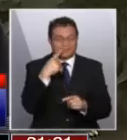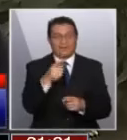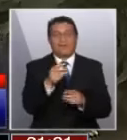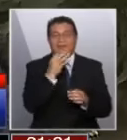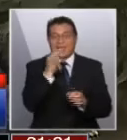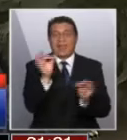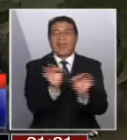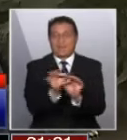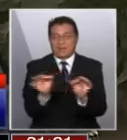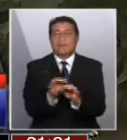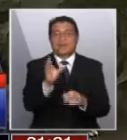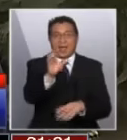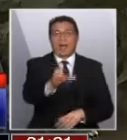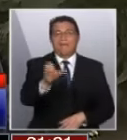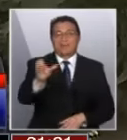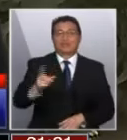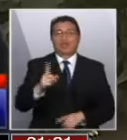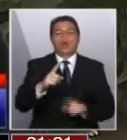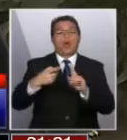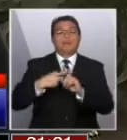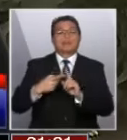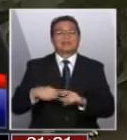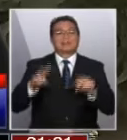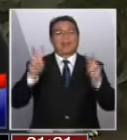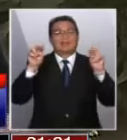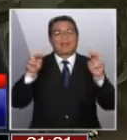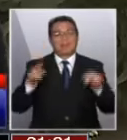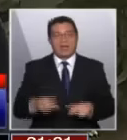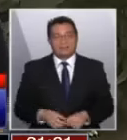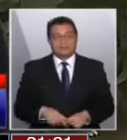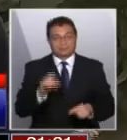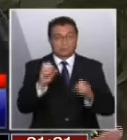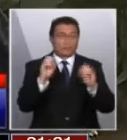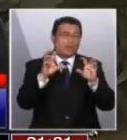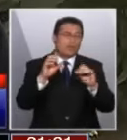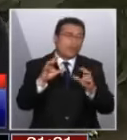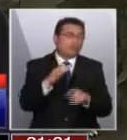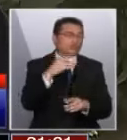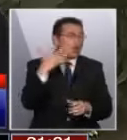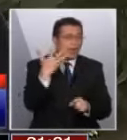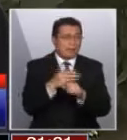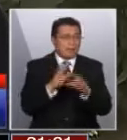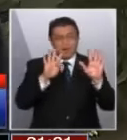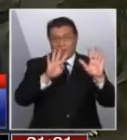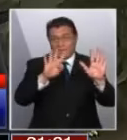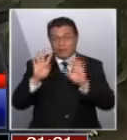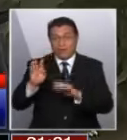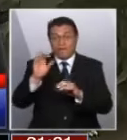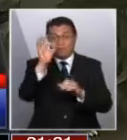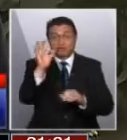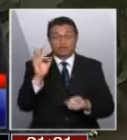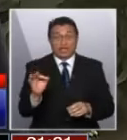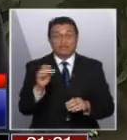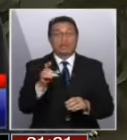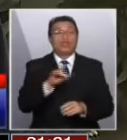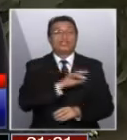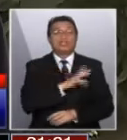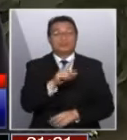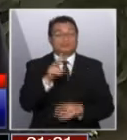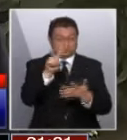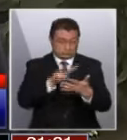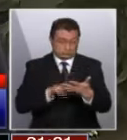la gente que no participe en el tema porque la mayoría de los chilenos por no decir el 99% de chilenos no ha leído nunca la